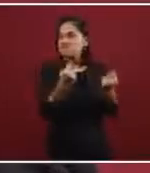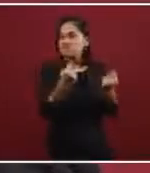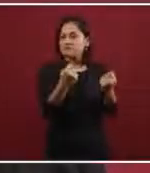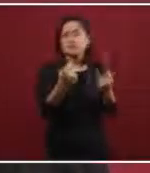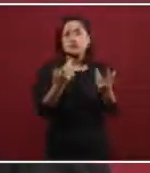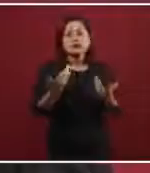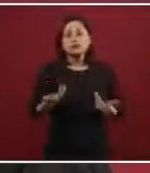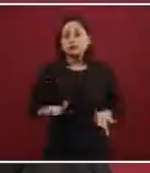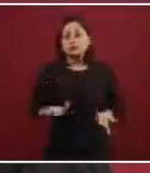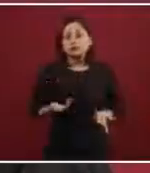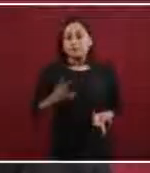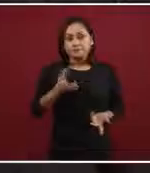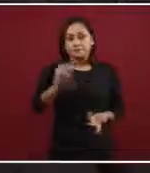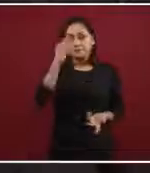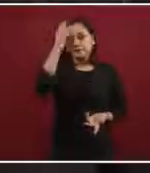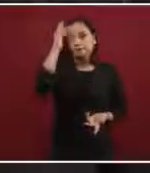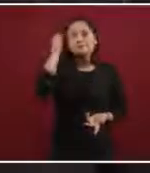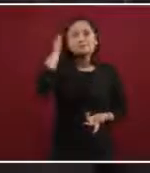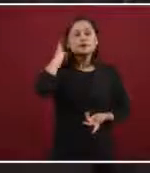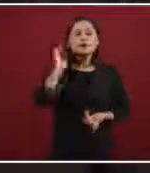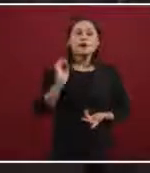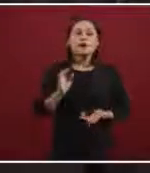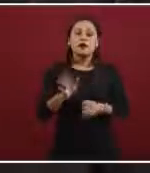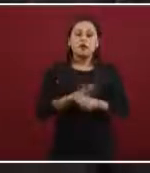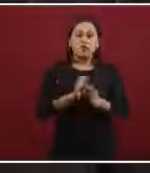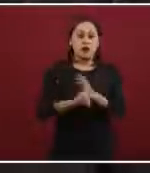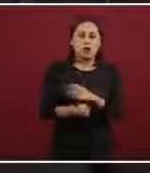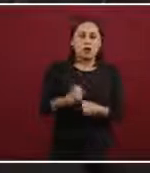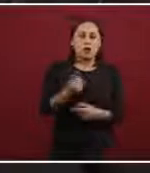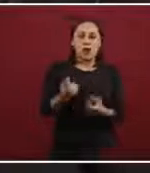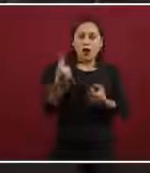es el dicho de que dinero llama dinero